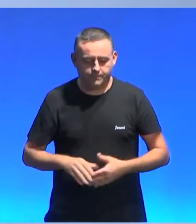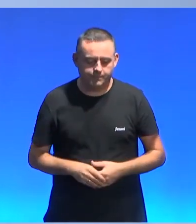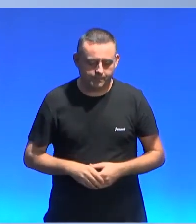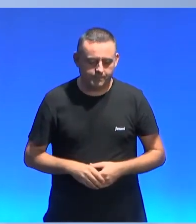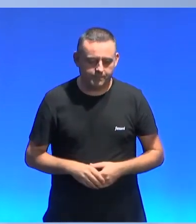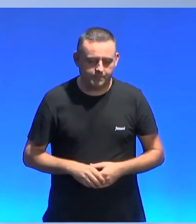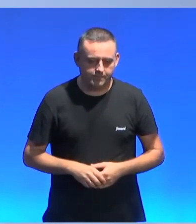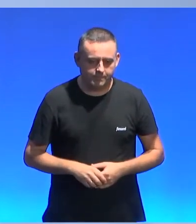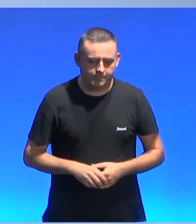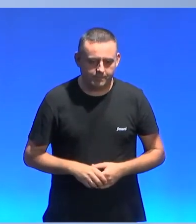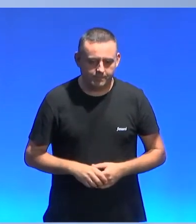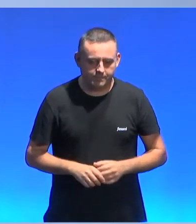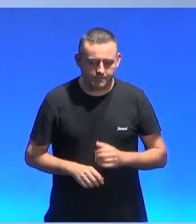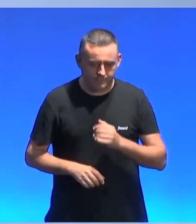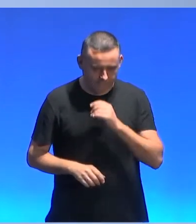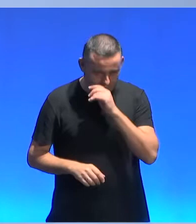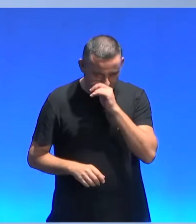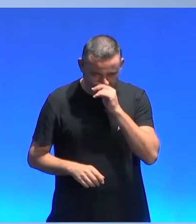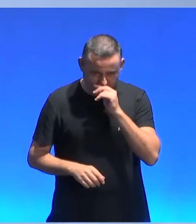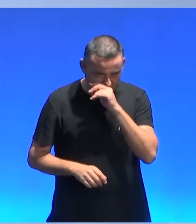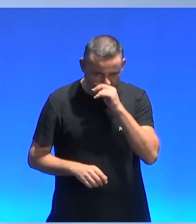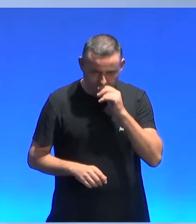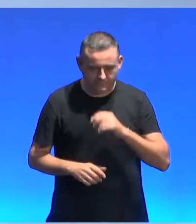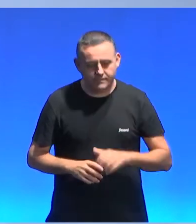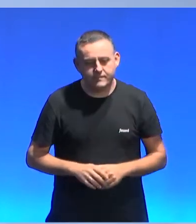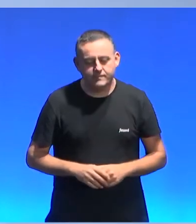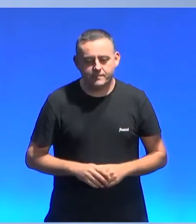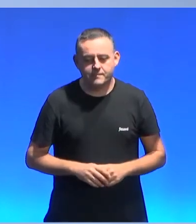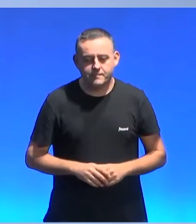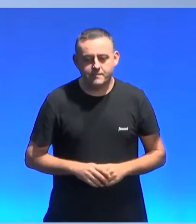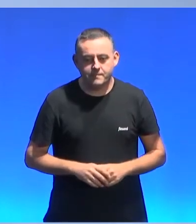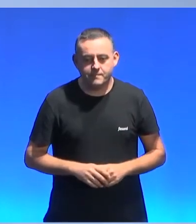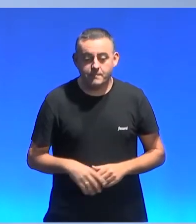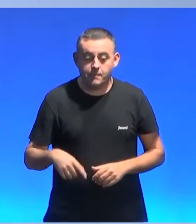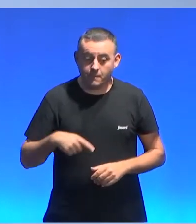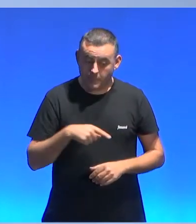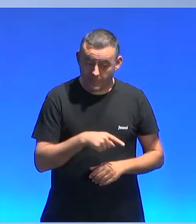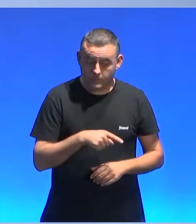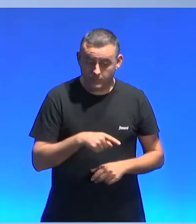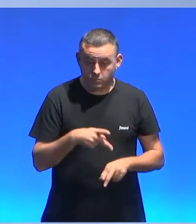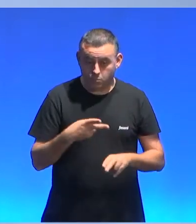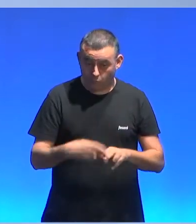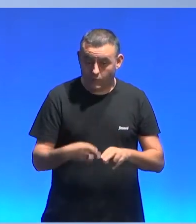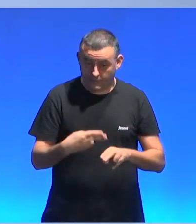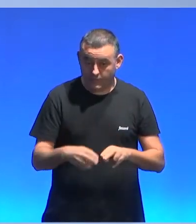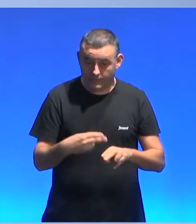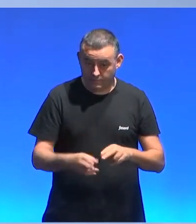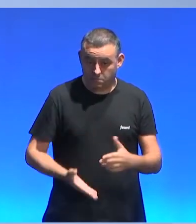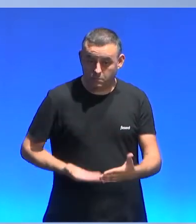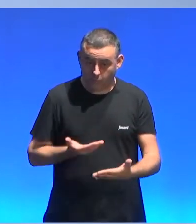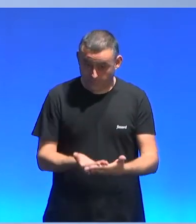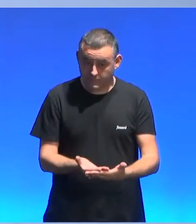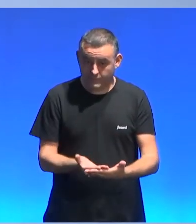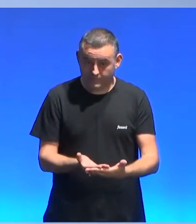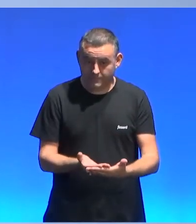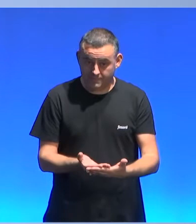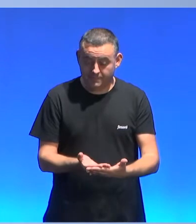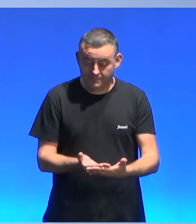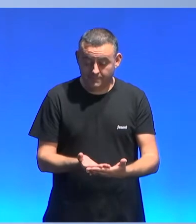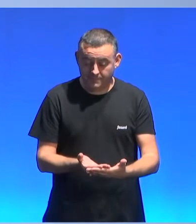Bueno, esta es una propuesta política. La podemos trasladar al